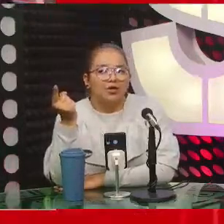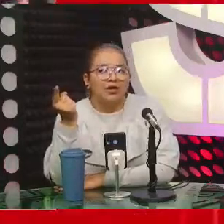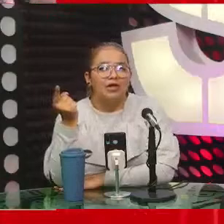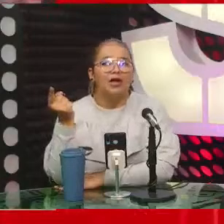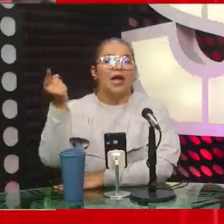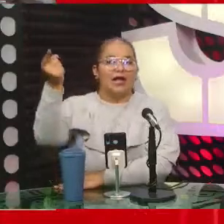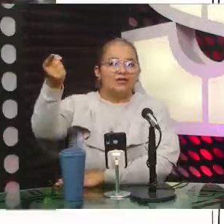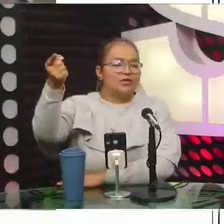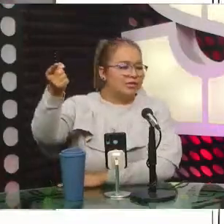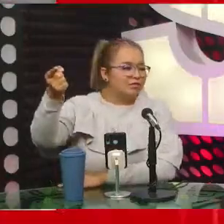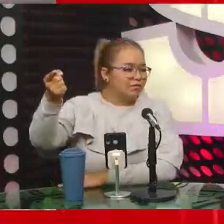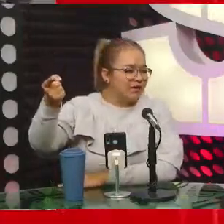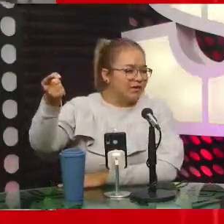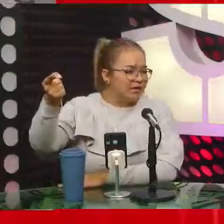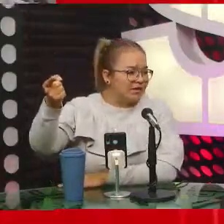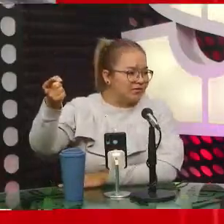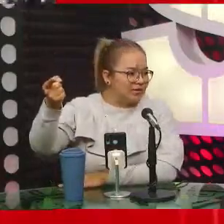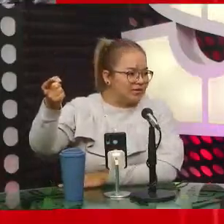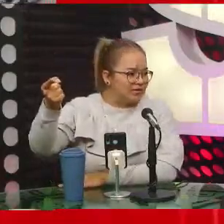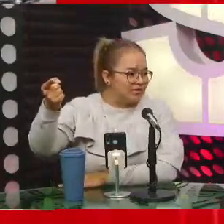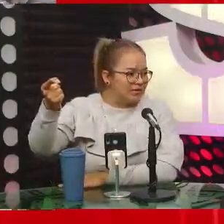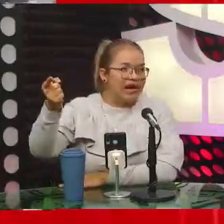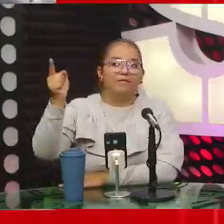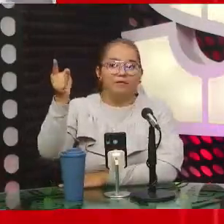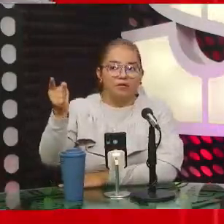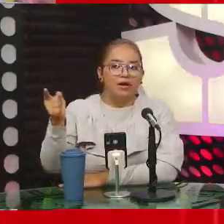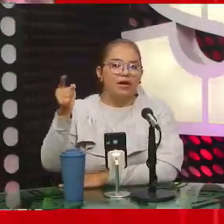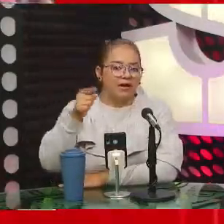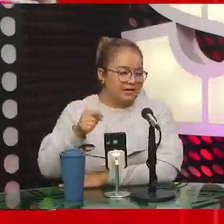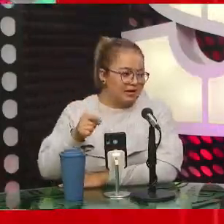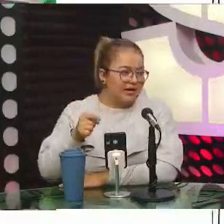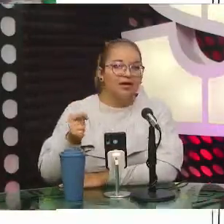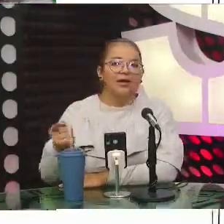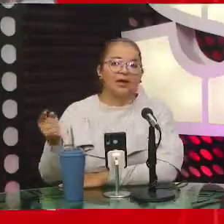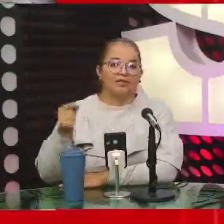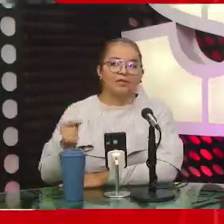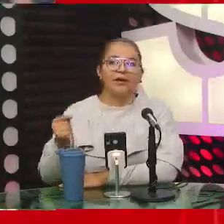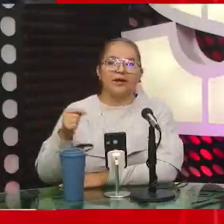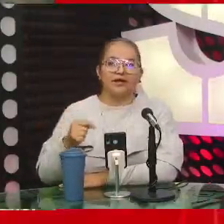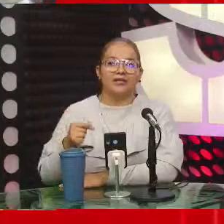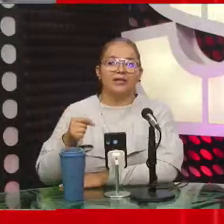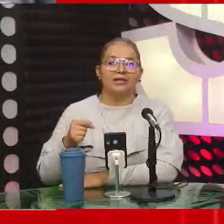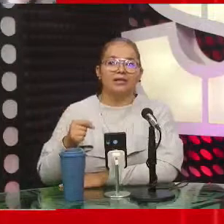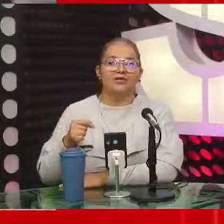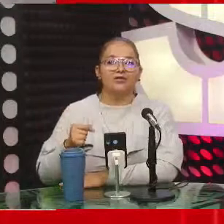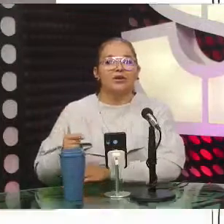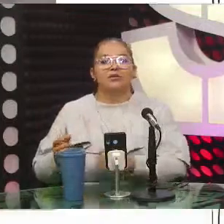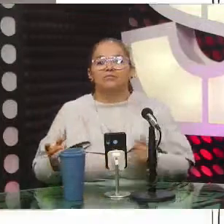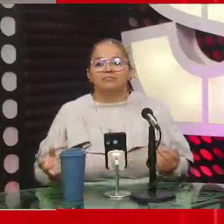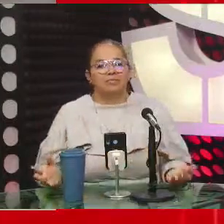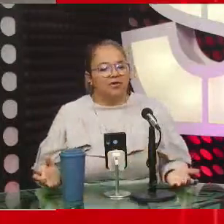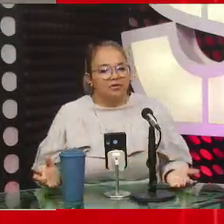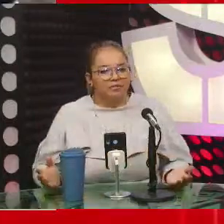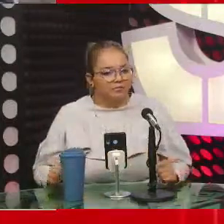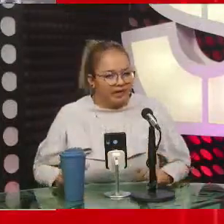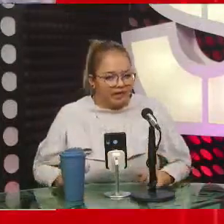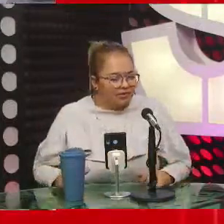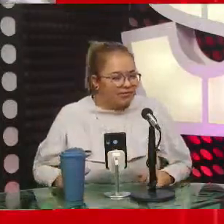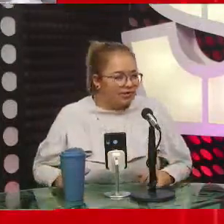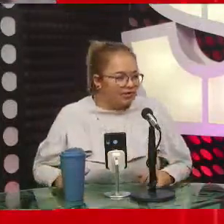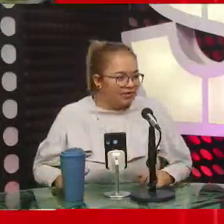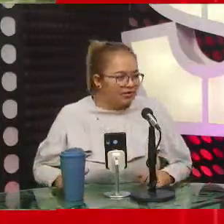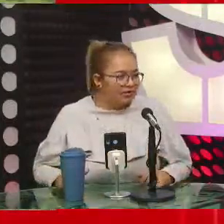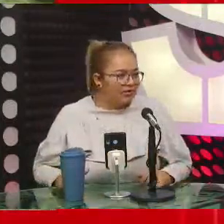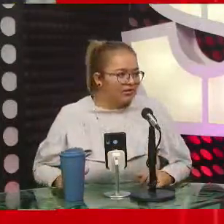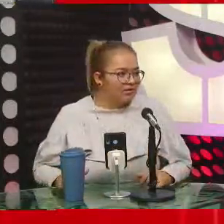Me da coraje. Eso sí los convierte en delincuentes. ¿Sí? La forma en la que llegan y la forma en la que exigen derechos, perdón, que aquí